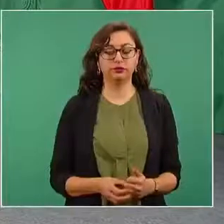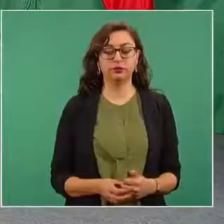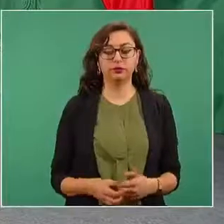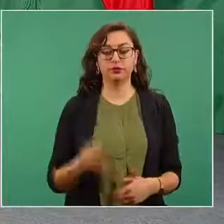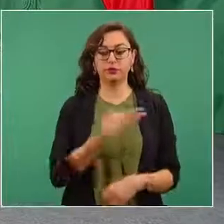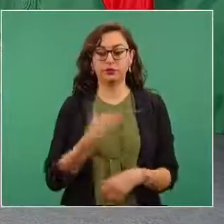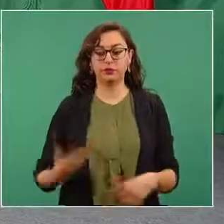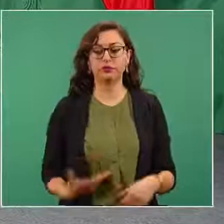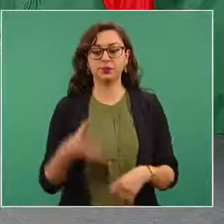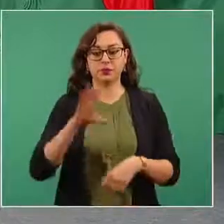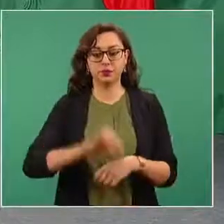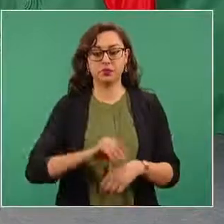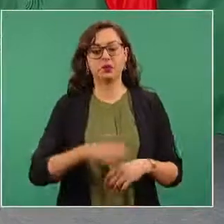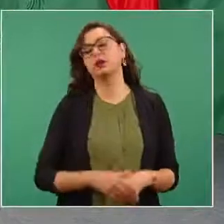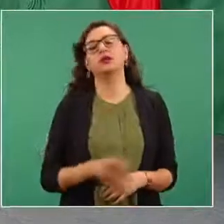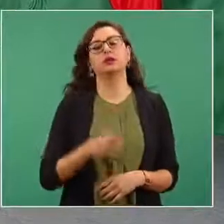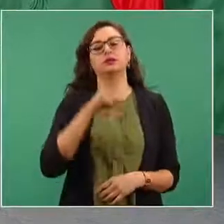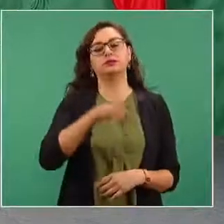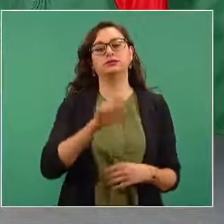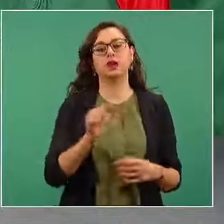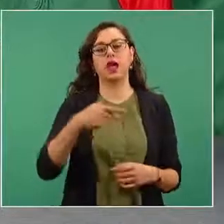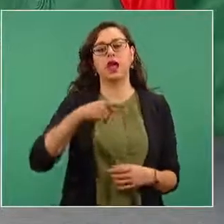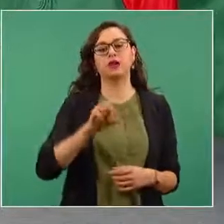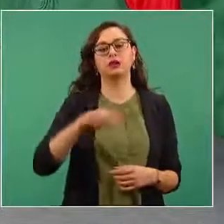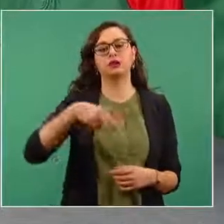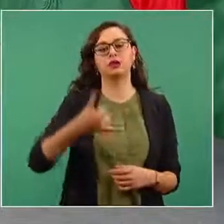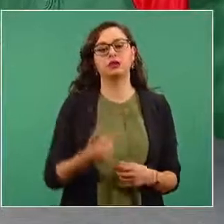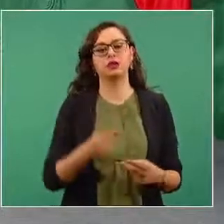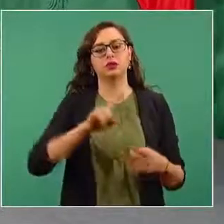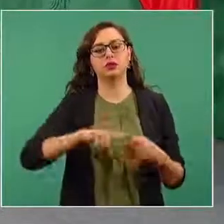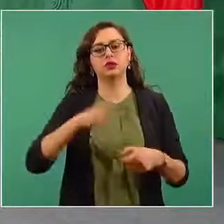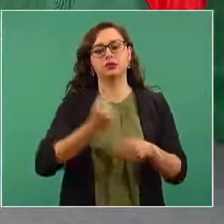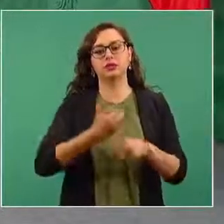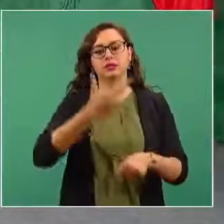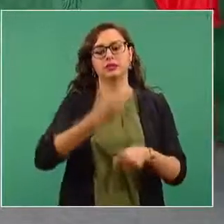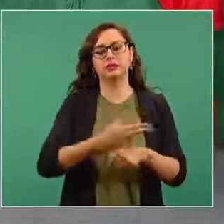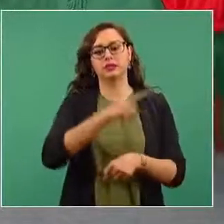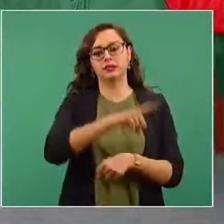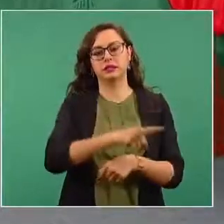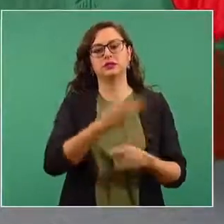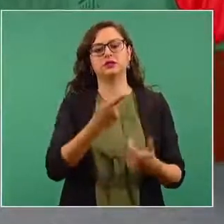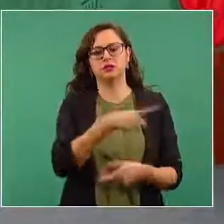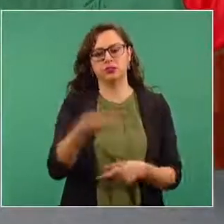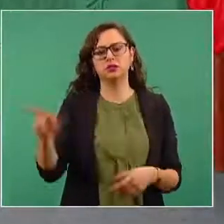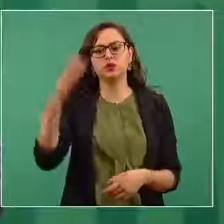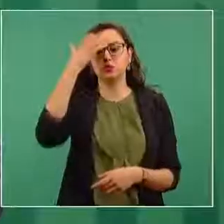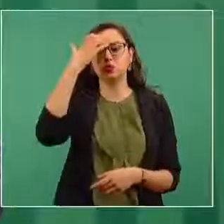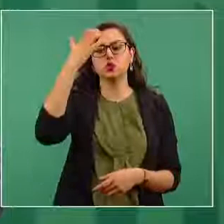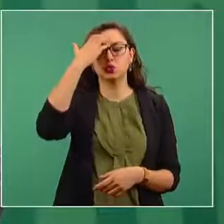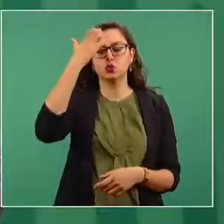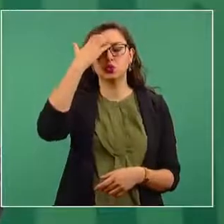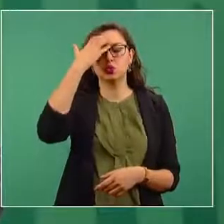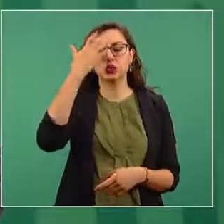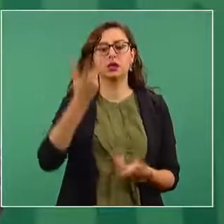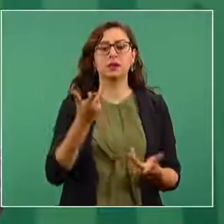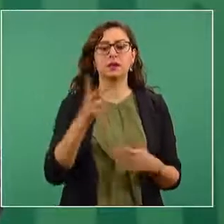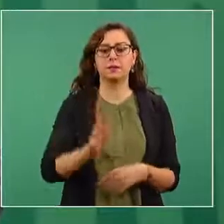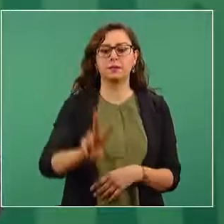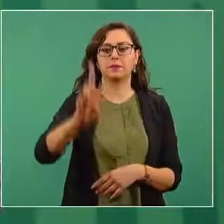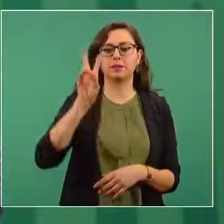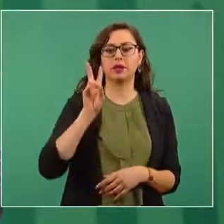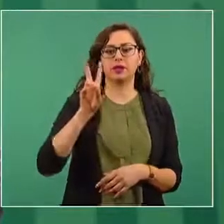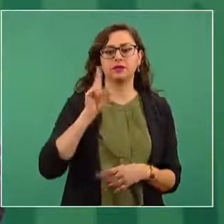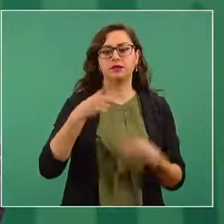Biden, Anthony Blinken, secretario de Estado, ustedes ya lo conocen. El viernes